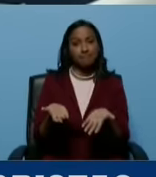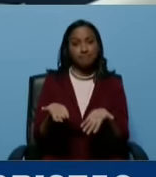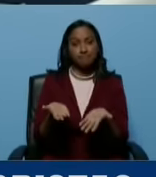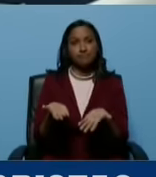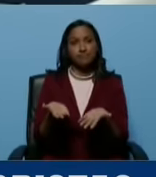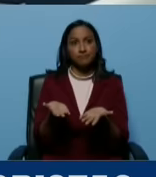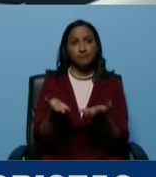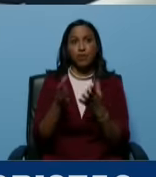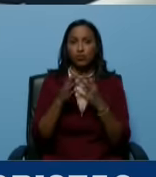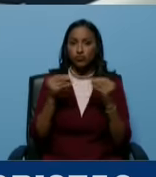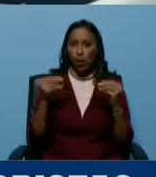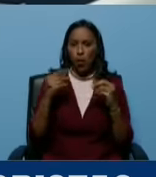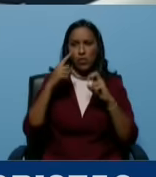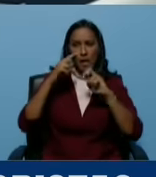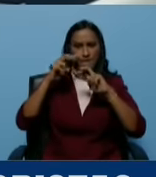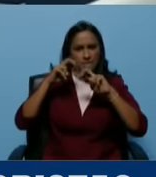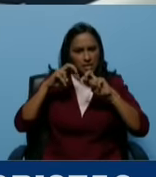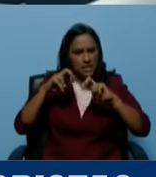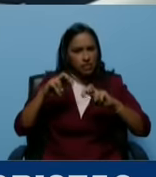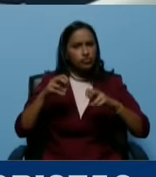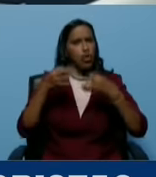debidas experticias